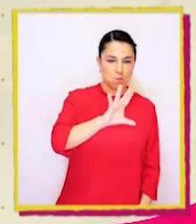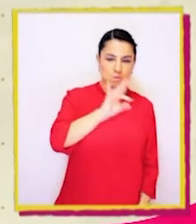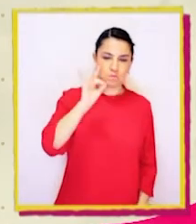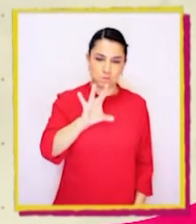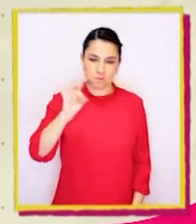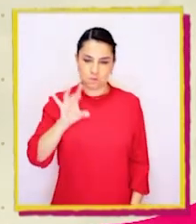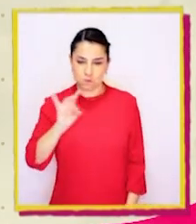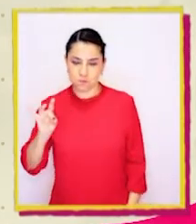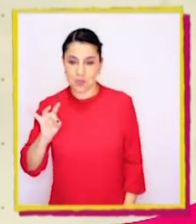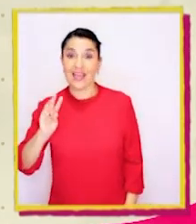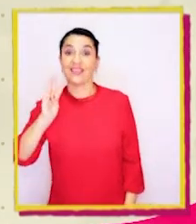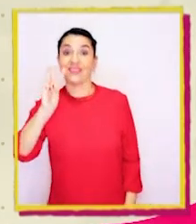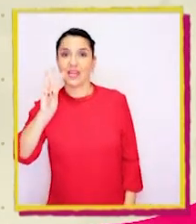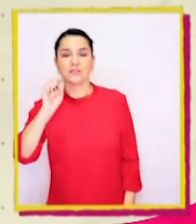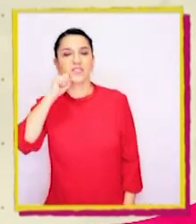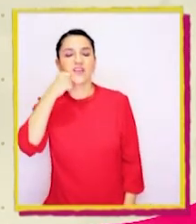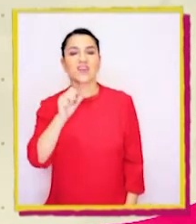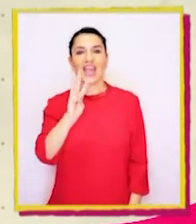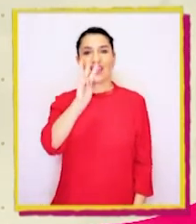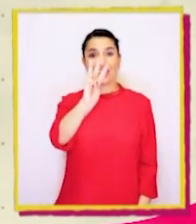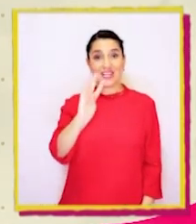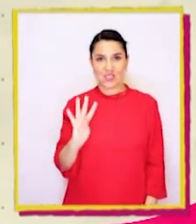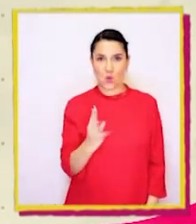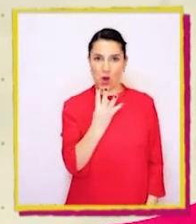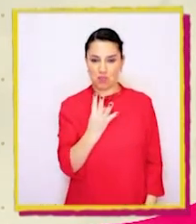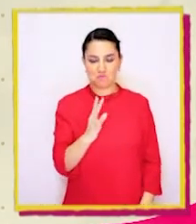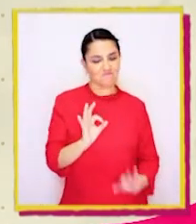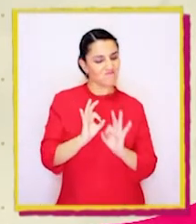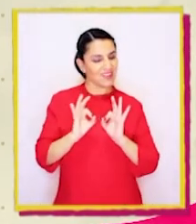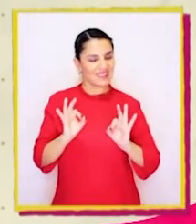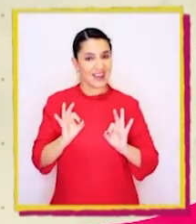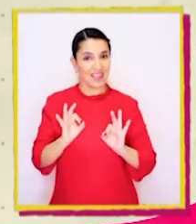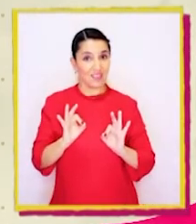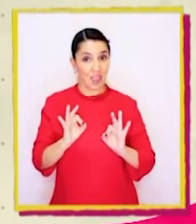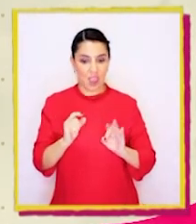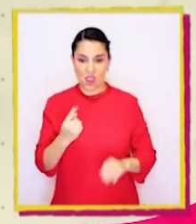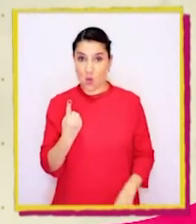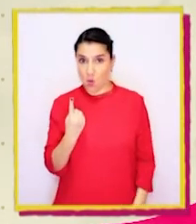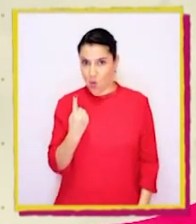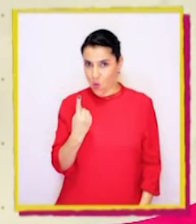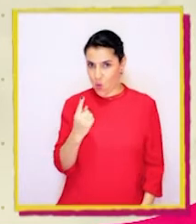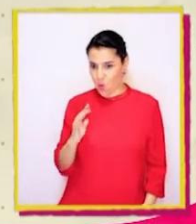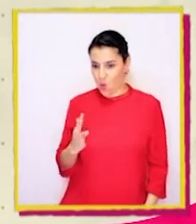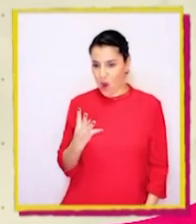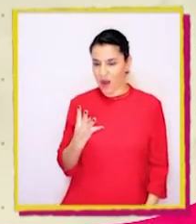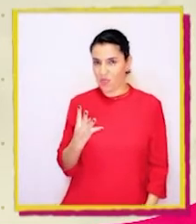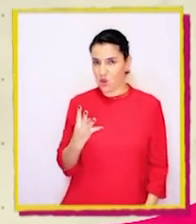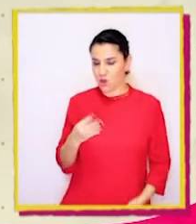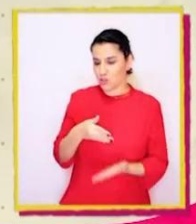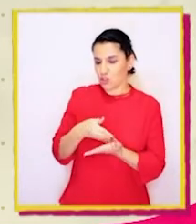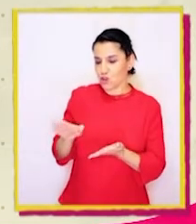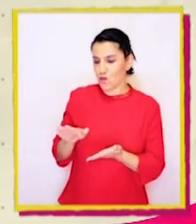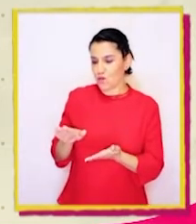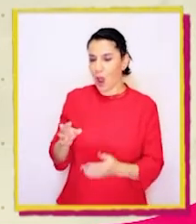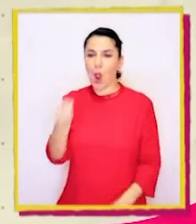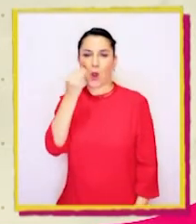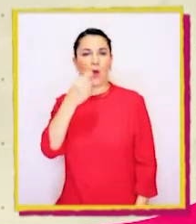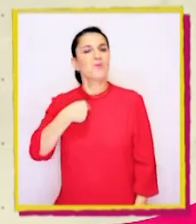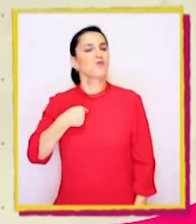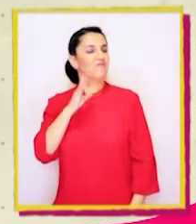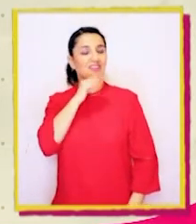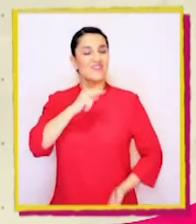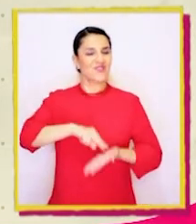cual representa tres cuartos. ¡Excelente! Y lo que sobra, que sería un cuarto, me lo